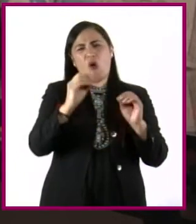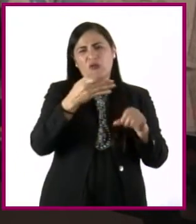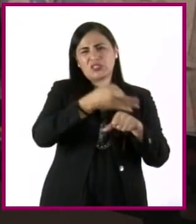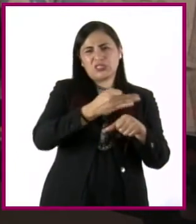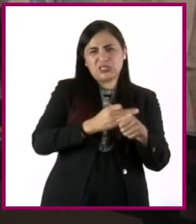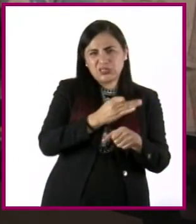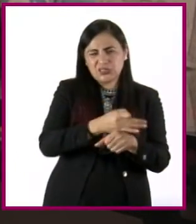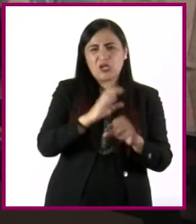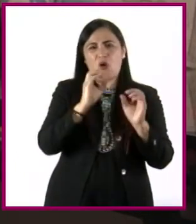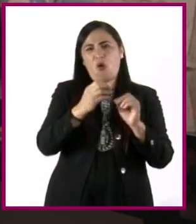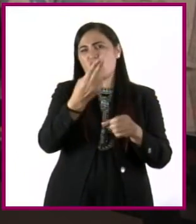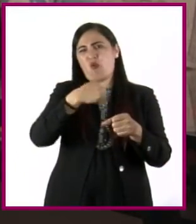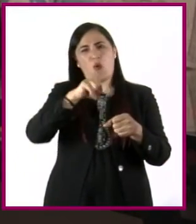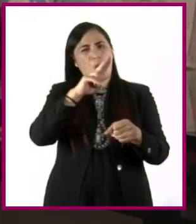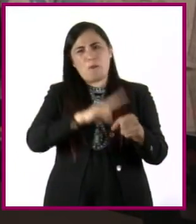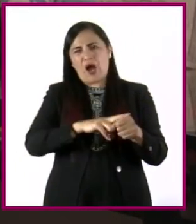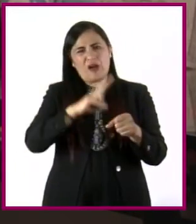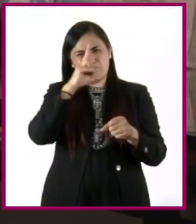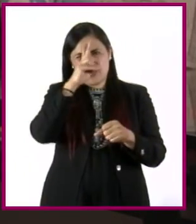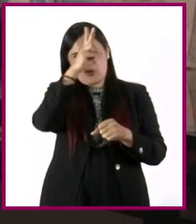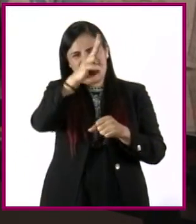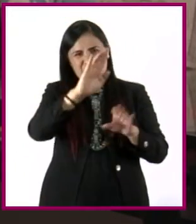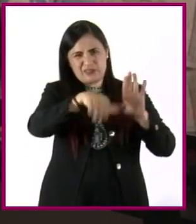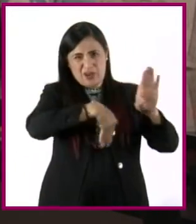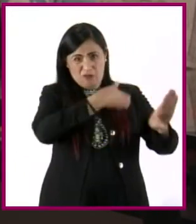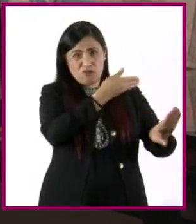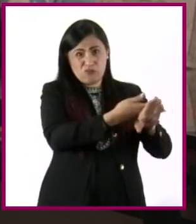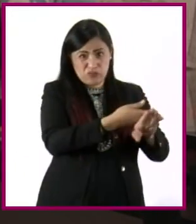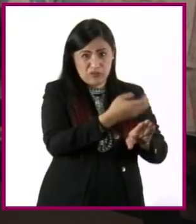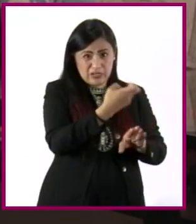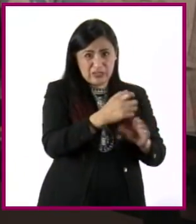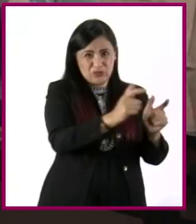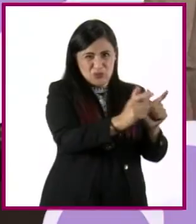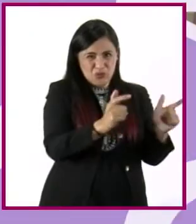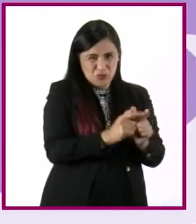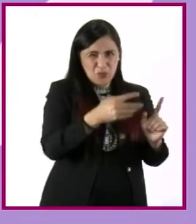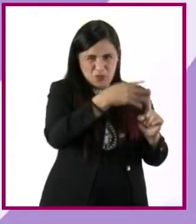y normalizar la violencia contra las personas LGBTIQ+.